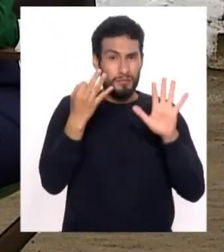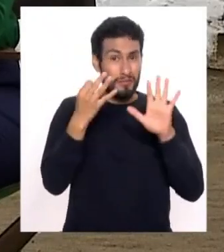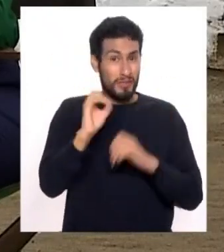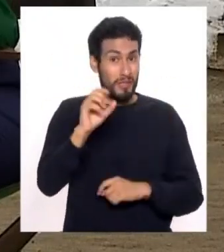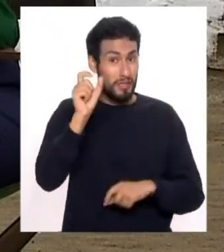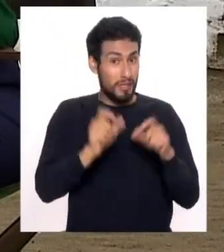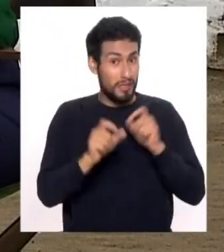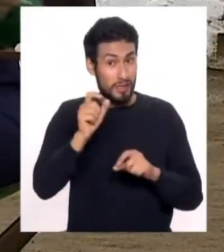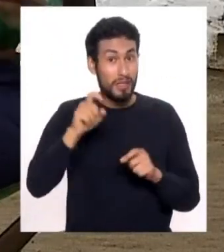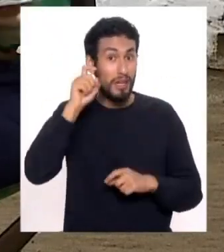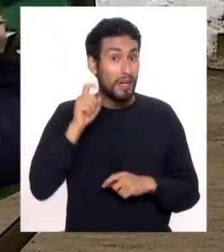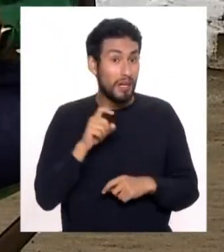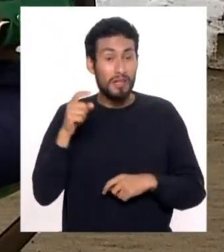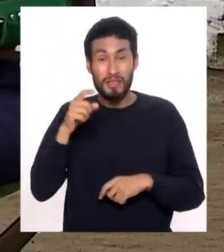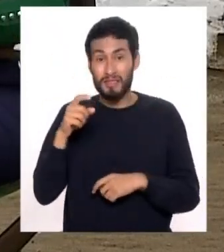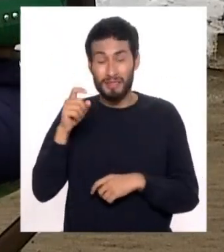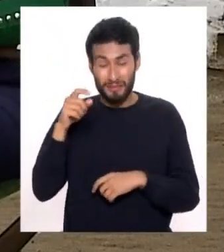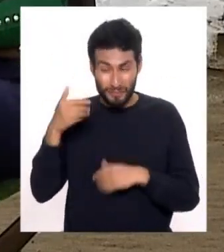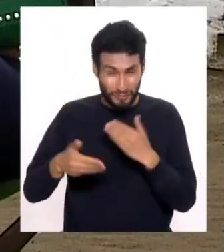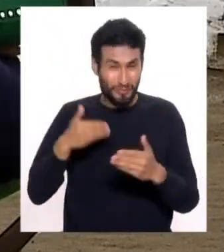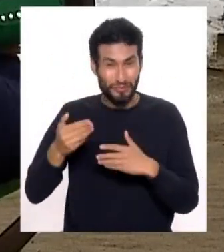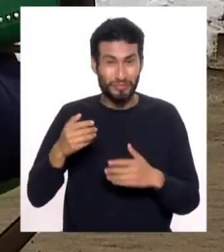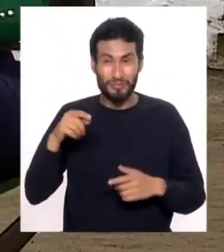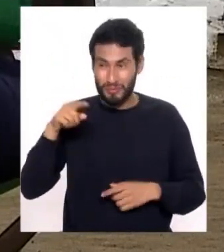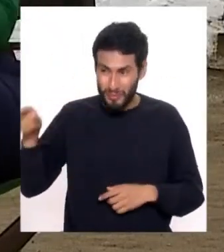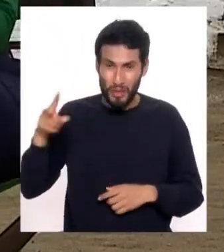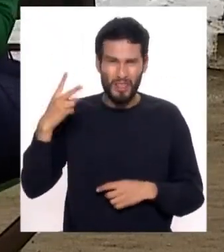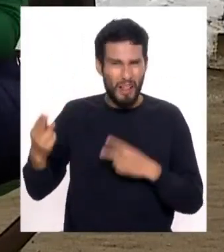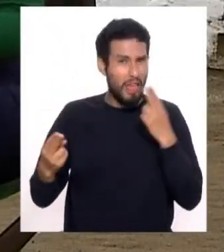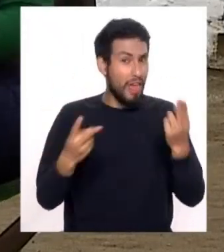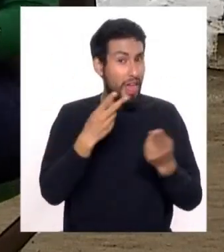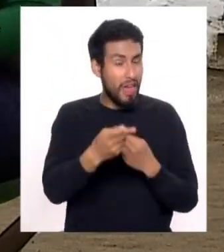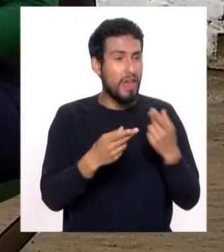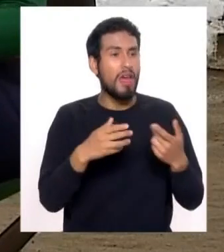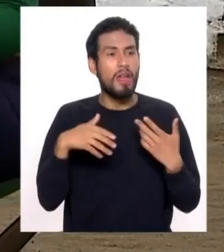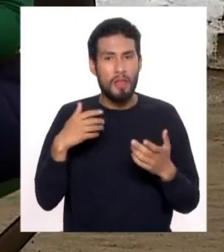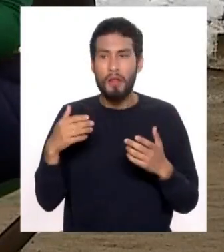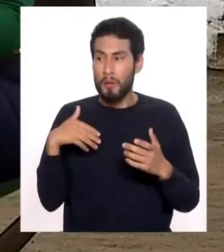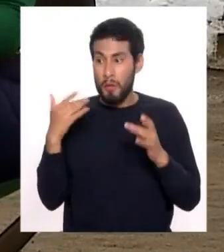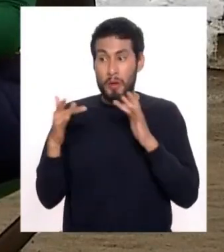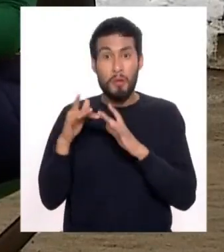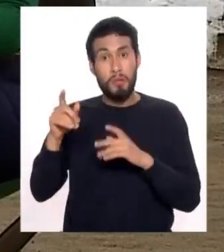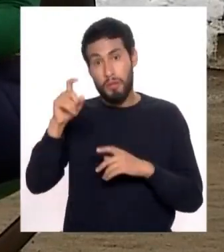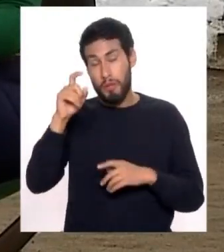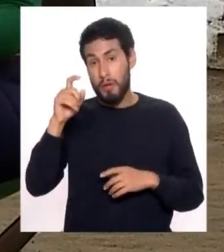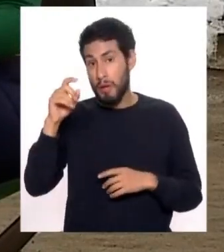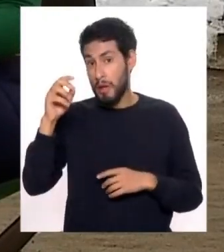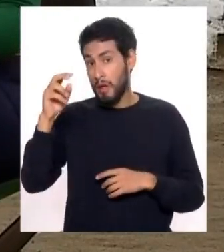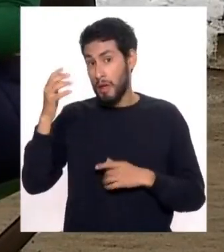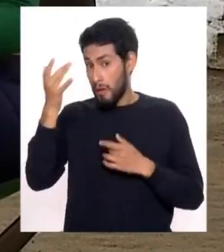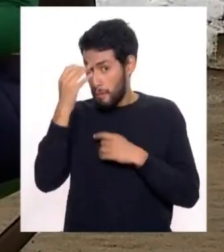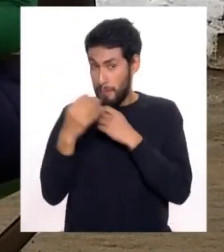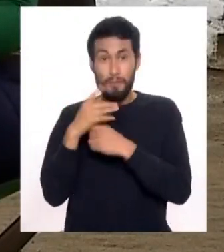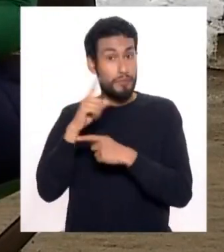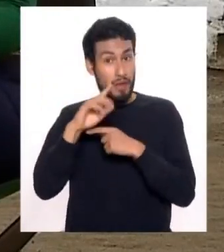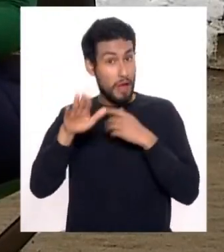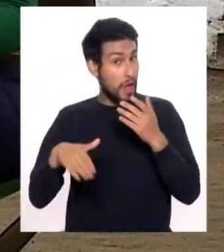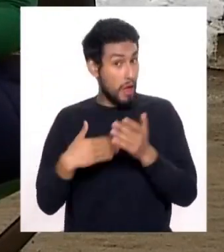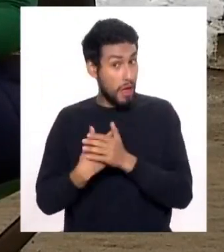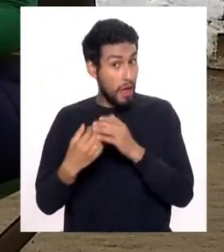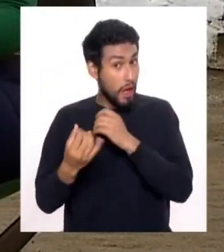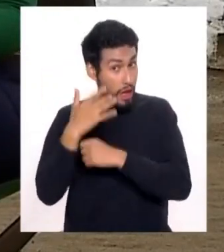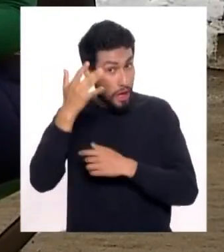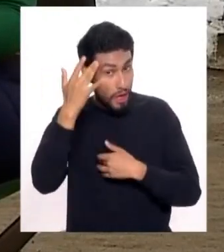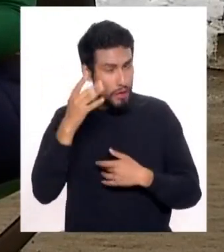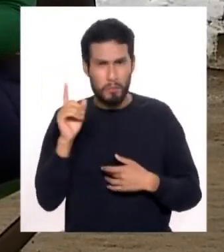80% de personas sexualmente activas que hemos tenido relaciones, hemos tenido contacto con el virus. Pero no todos hacen enfermedad y no todos